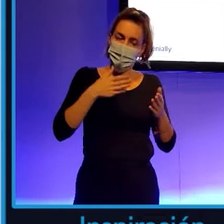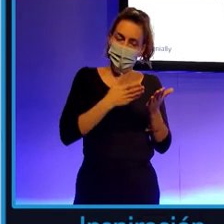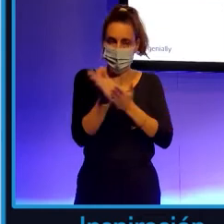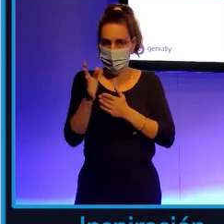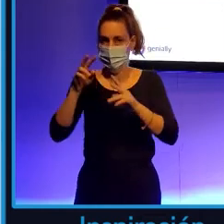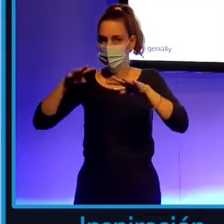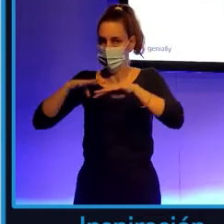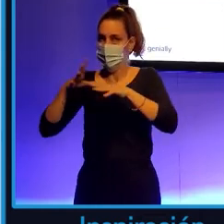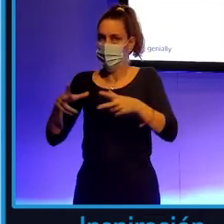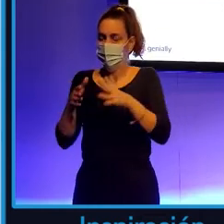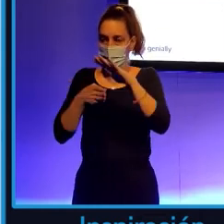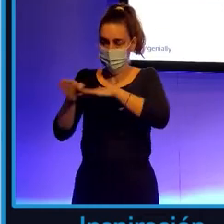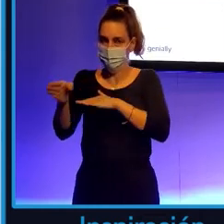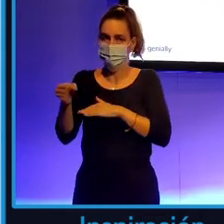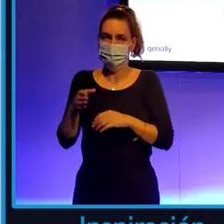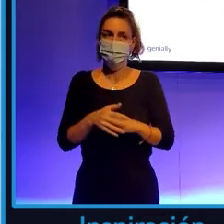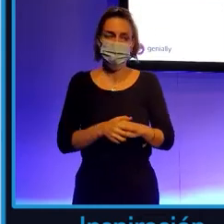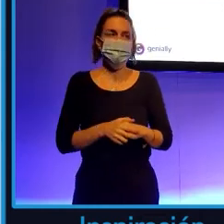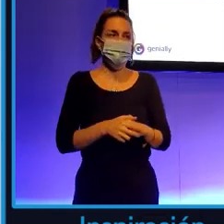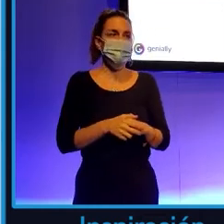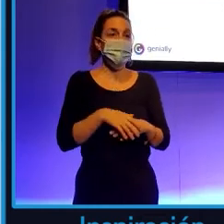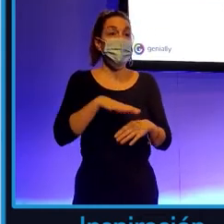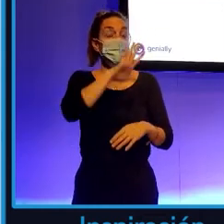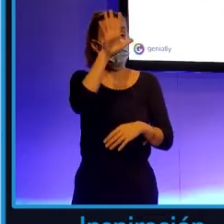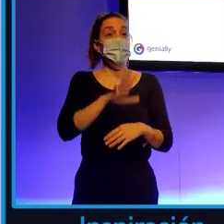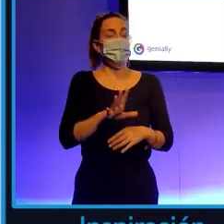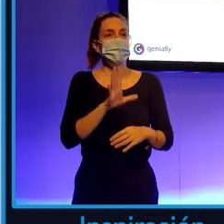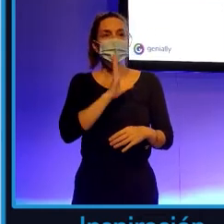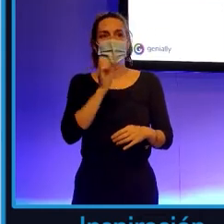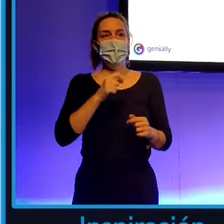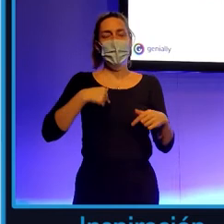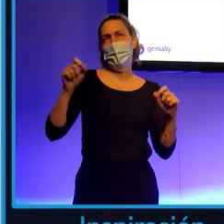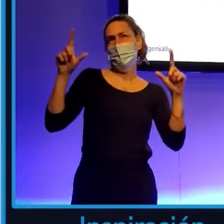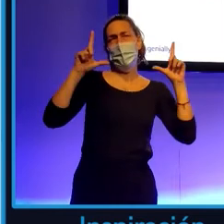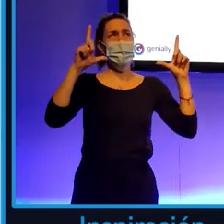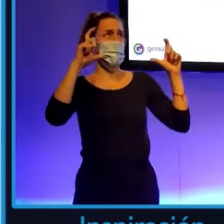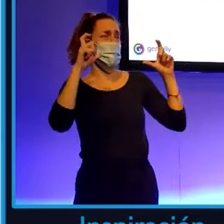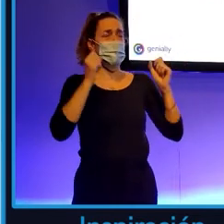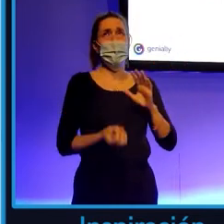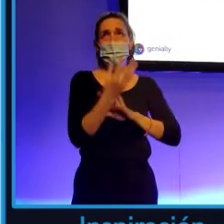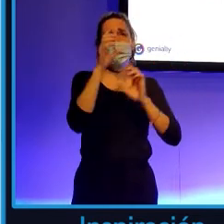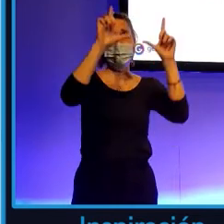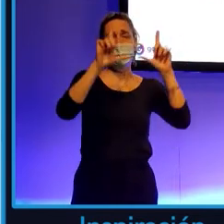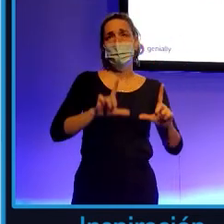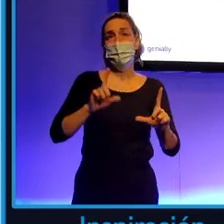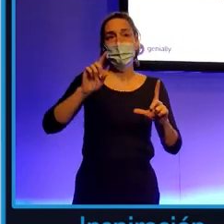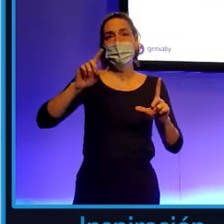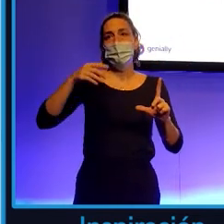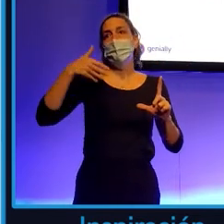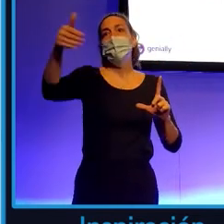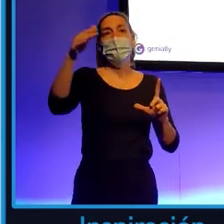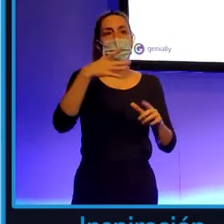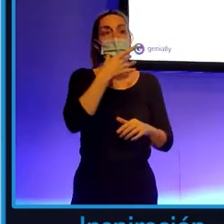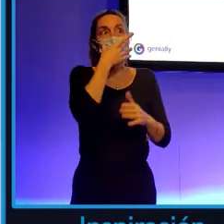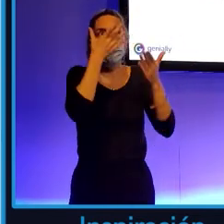sociales y lo que hoy les parece que es maravilloso lo mejor dentro de cinco años les da vergüenza o no o todo lo contrario pero simplemente se los